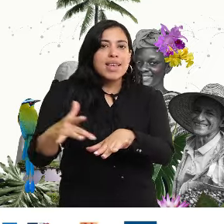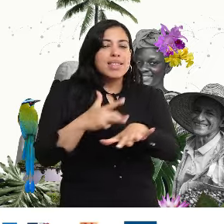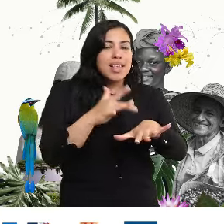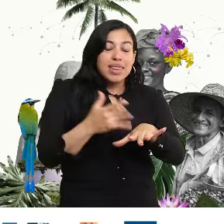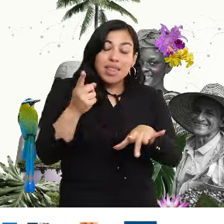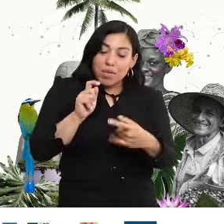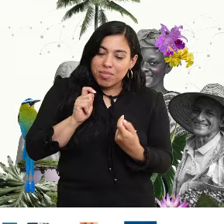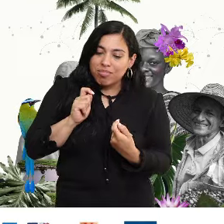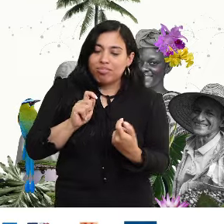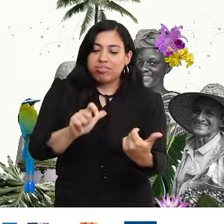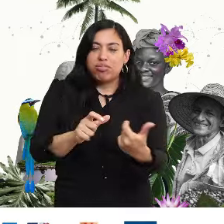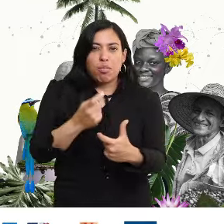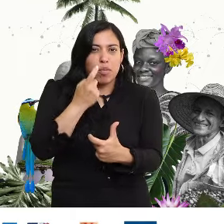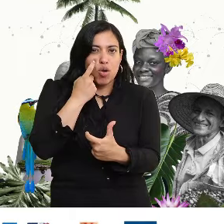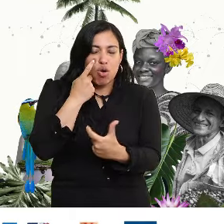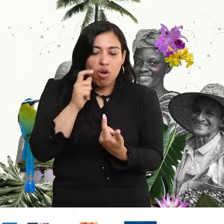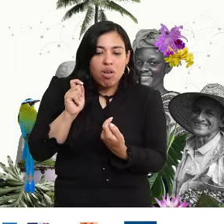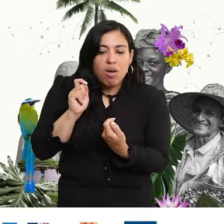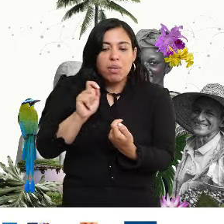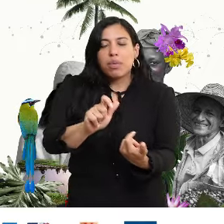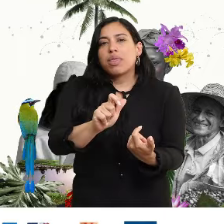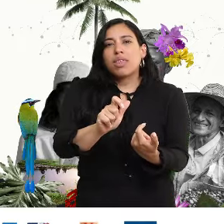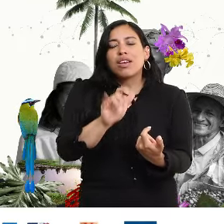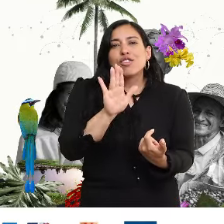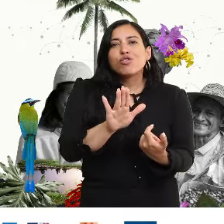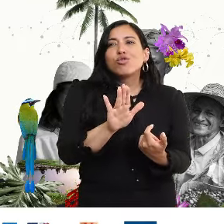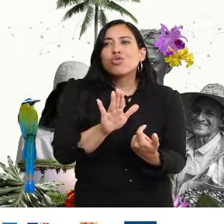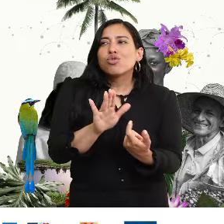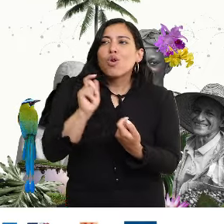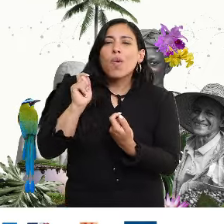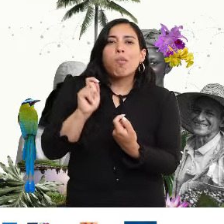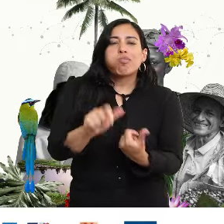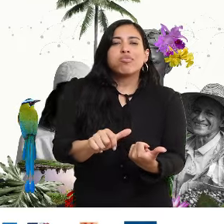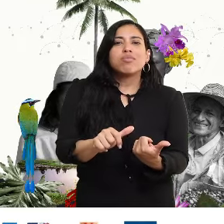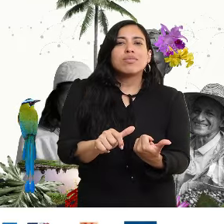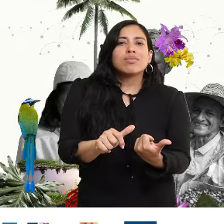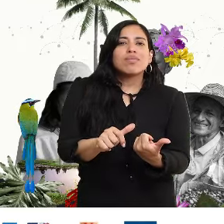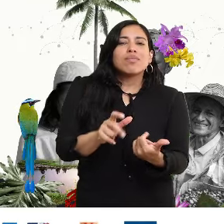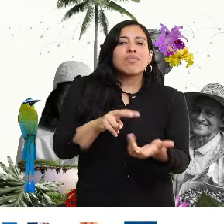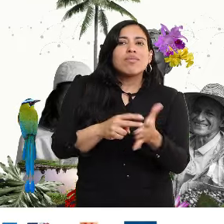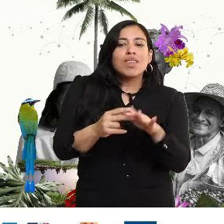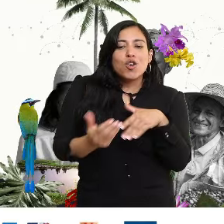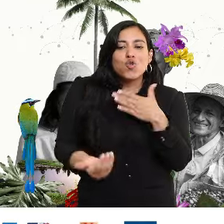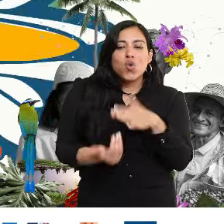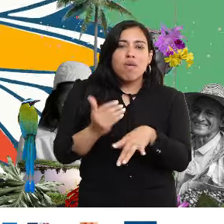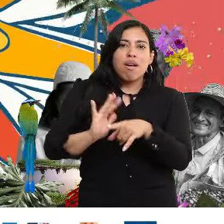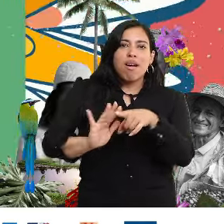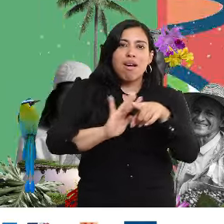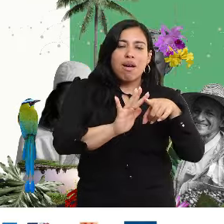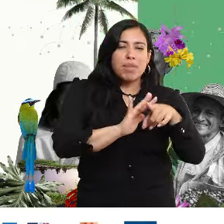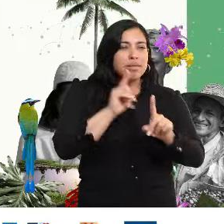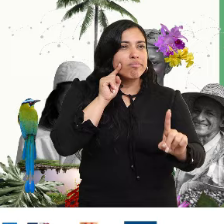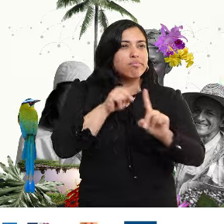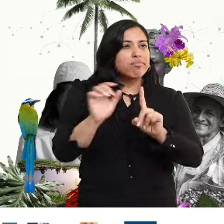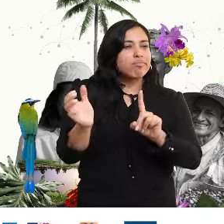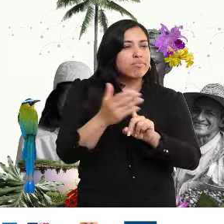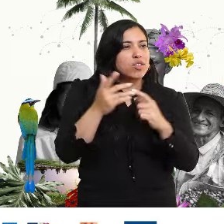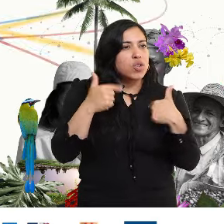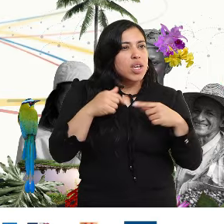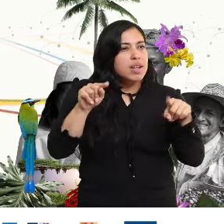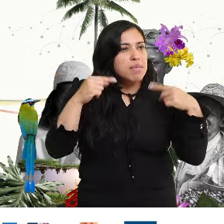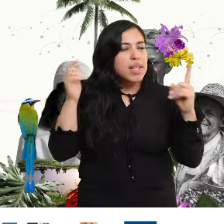financiar, pero financiar desde estos diferentes y enfoques la implementación de estos objetivos y de estas